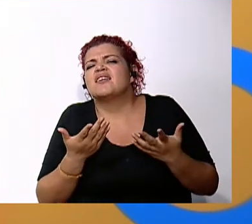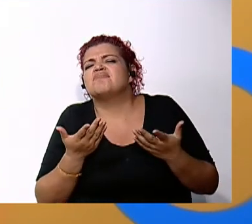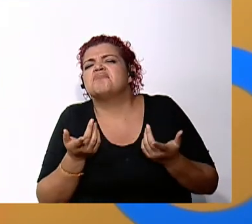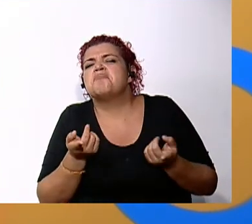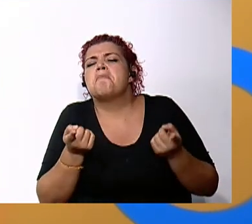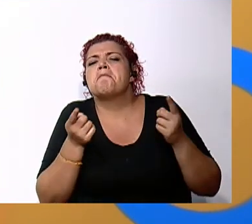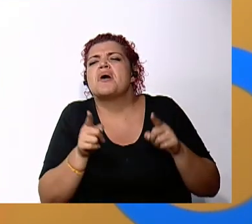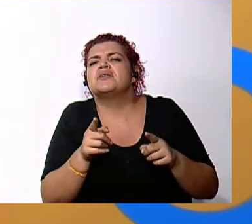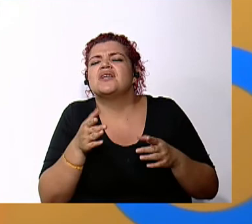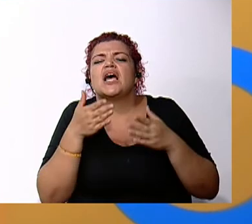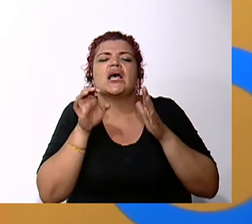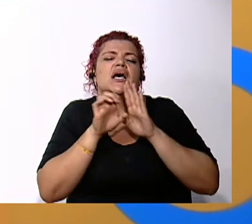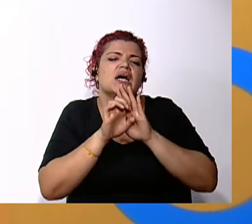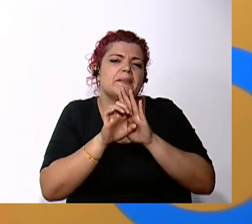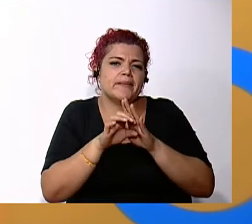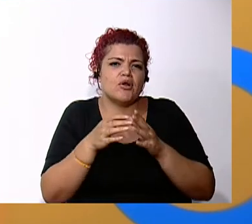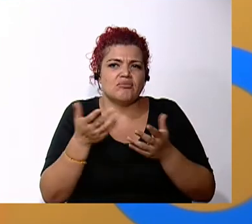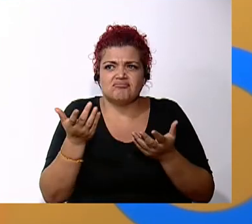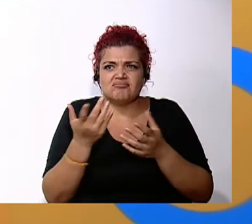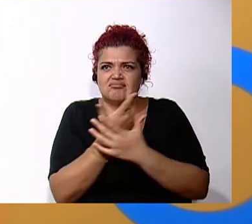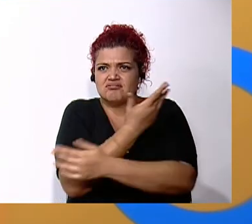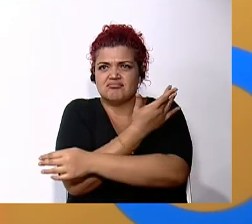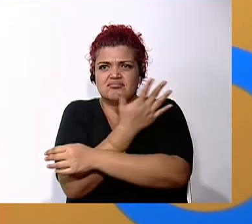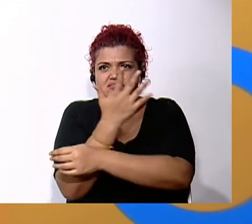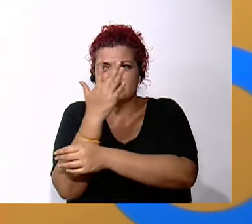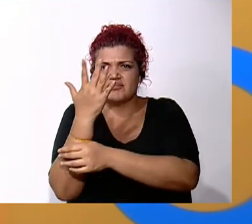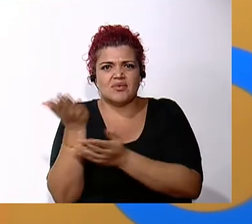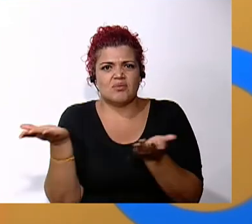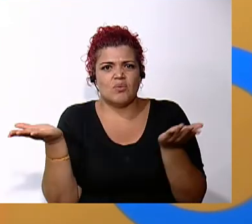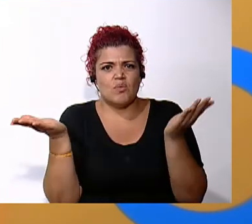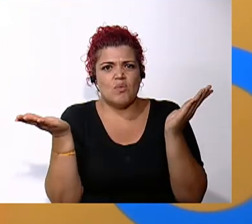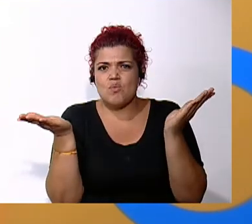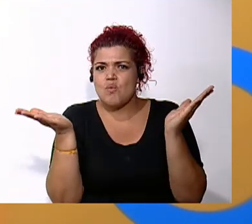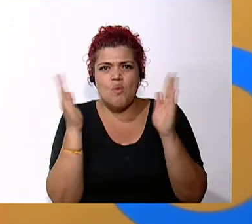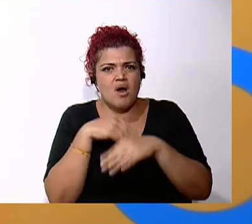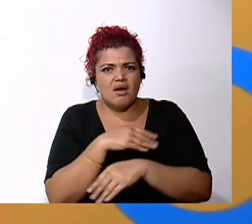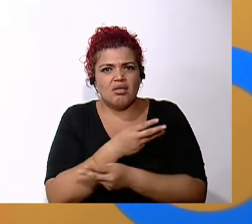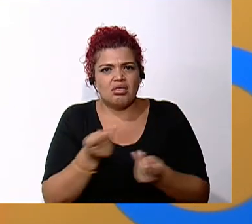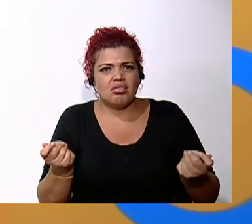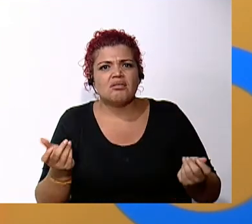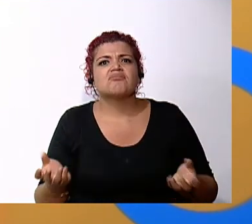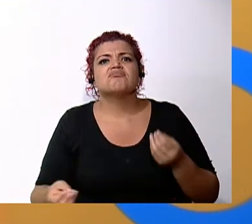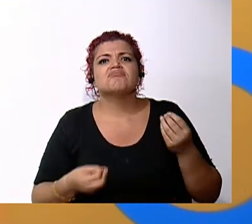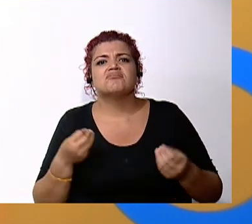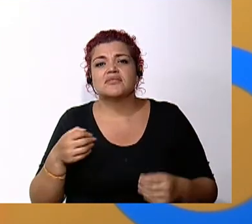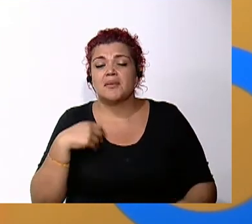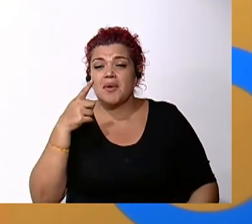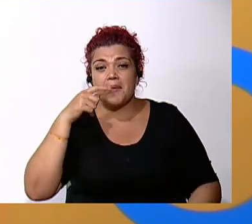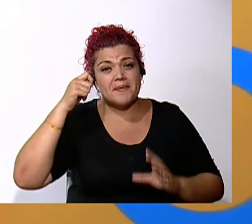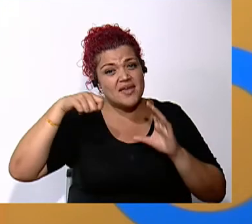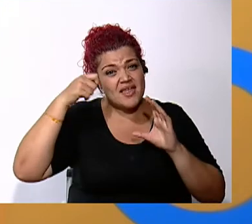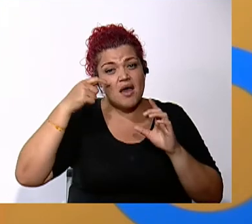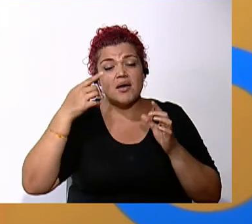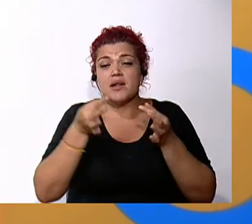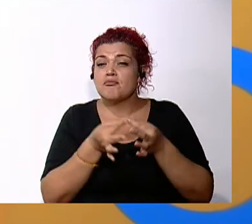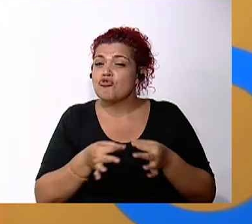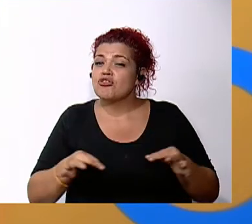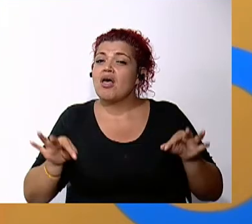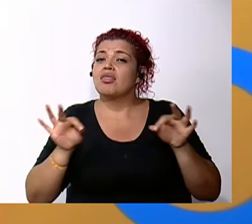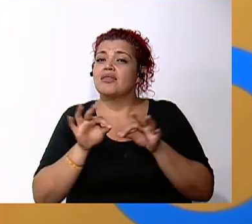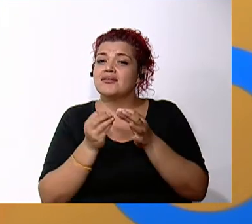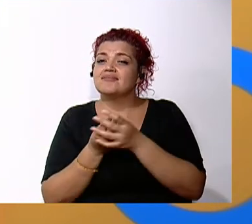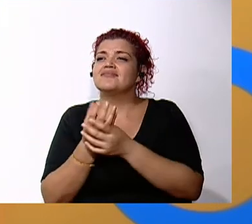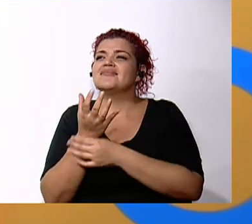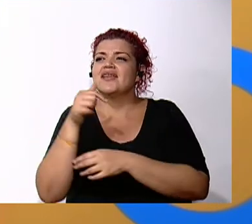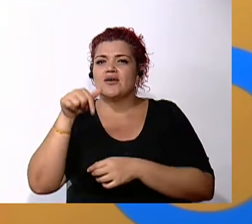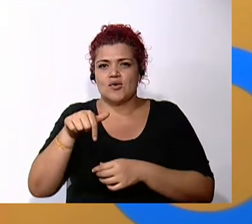si las plantas desaparecen. Vamos a observar un video sobre la importancia que tienen las plantas